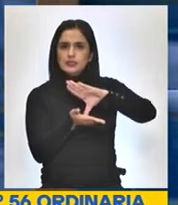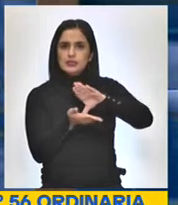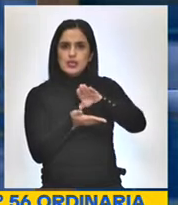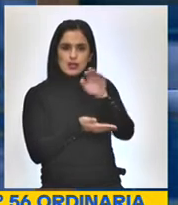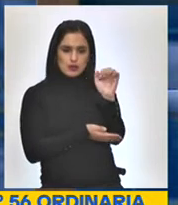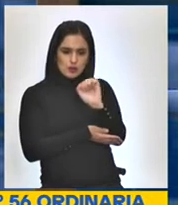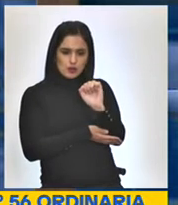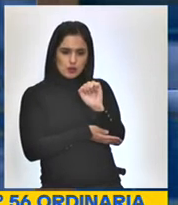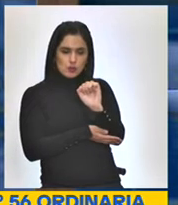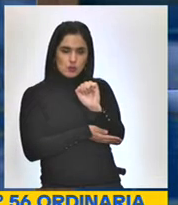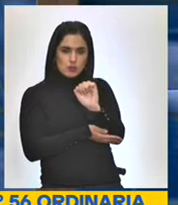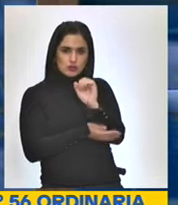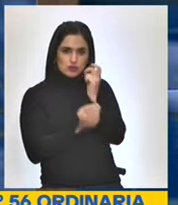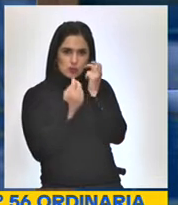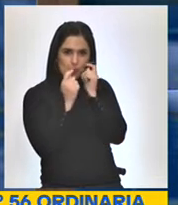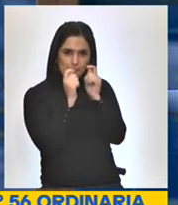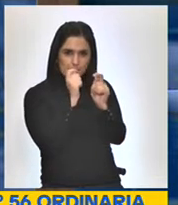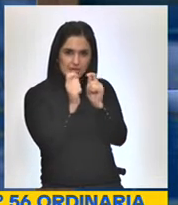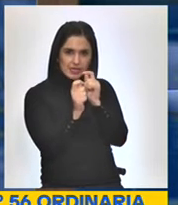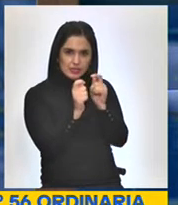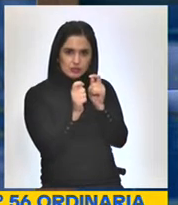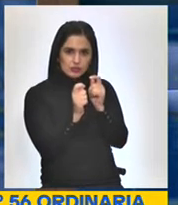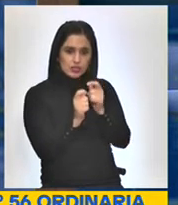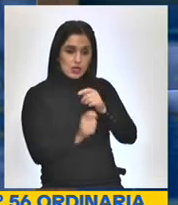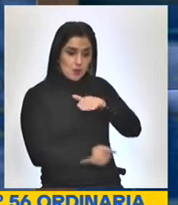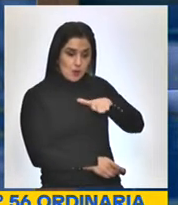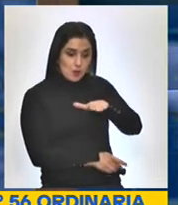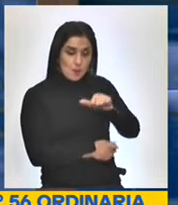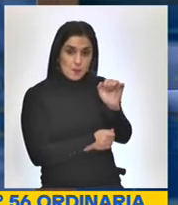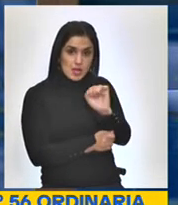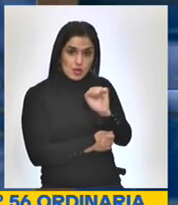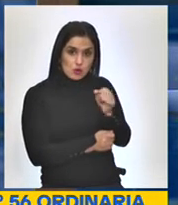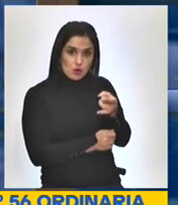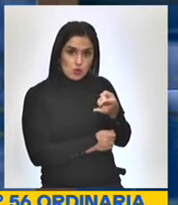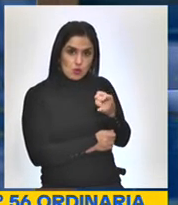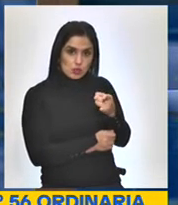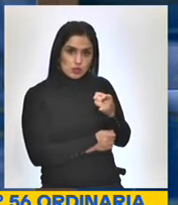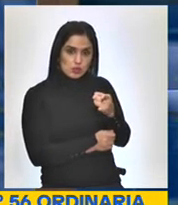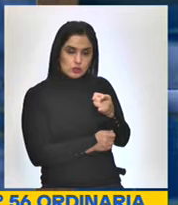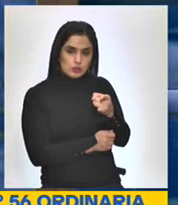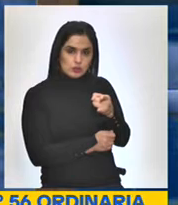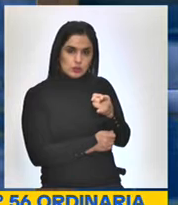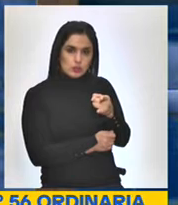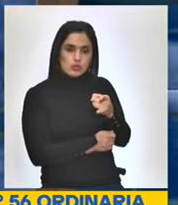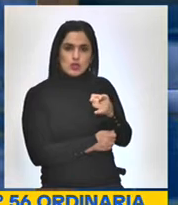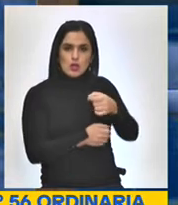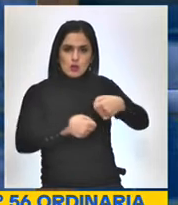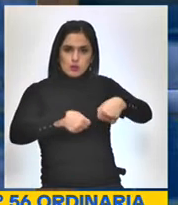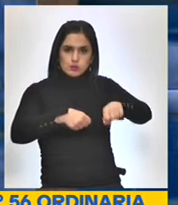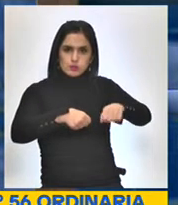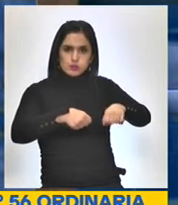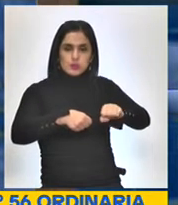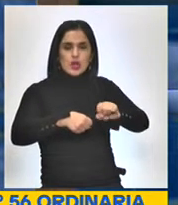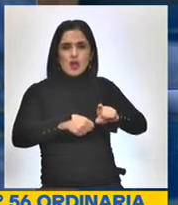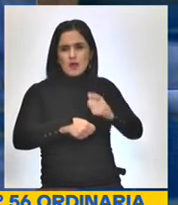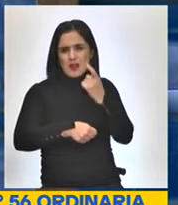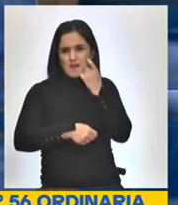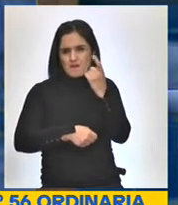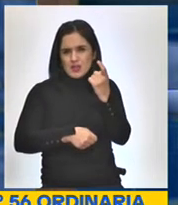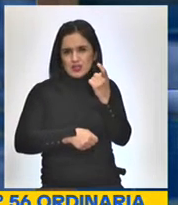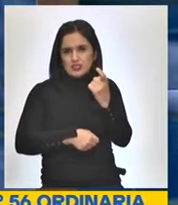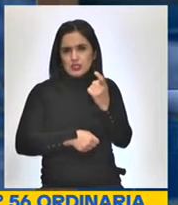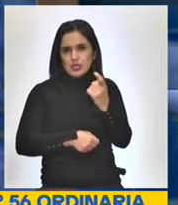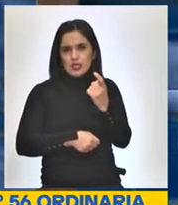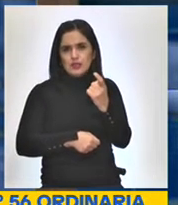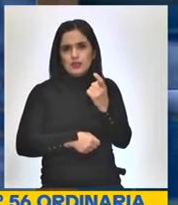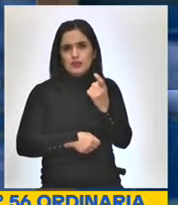temeraria se entiende como la acción de conducir un vehículo de motor o ciclomotor a una velocidad imprudente